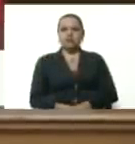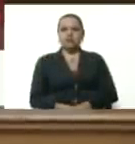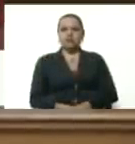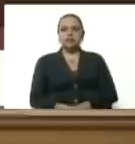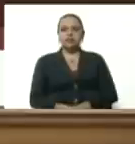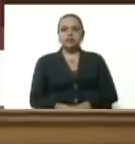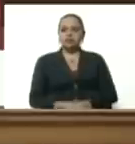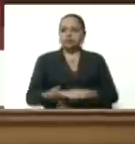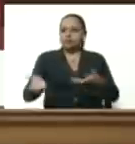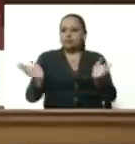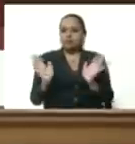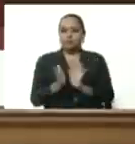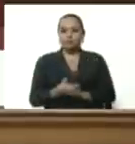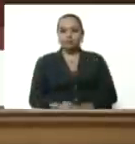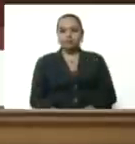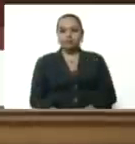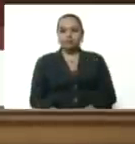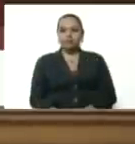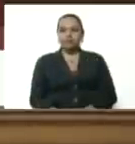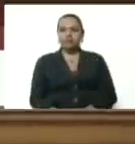Nadie.